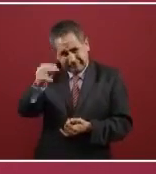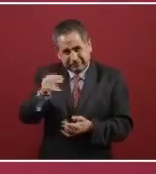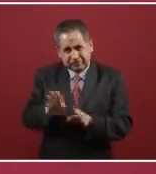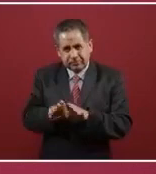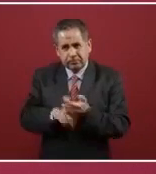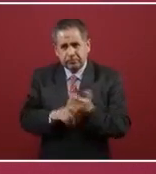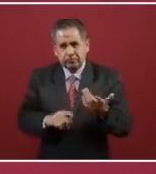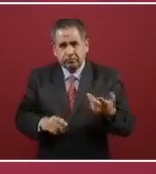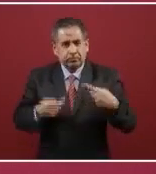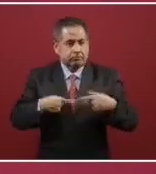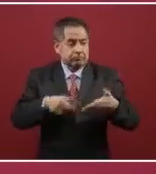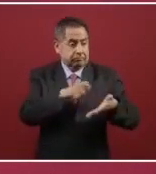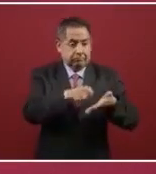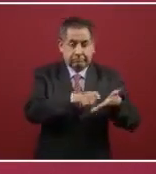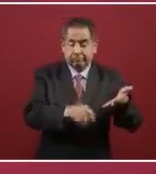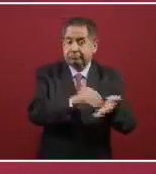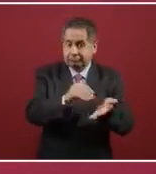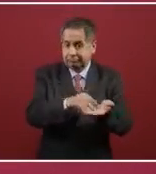Los columnistas que todavía están ahí